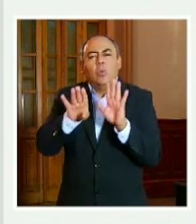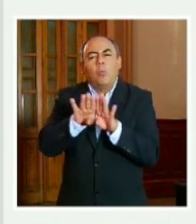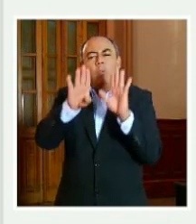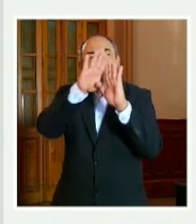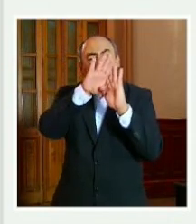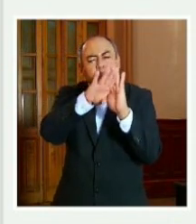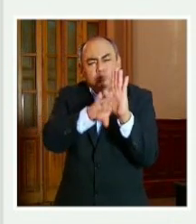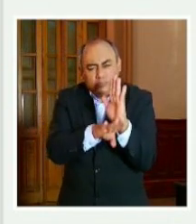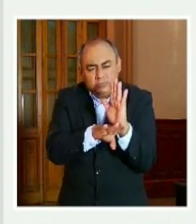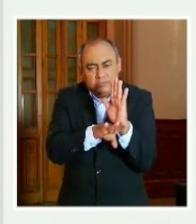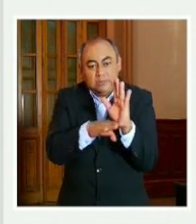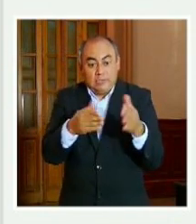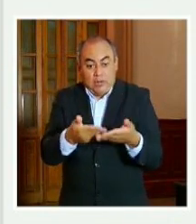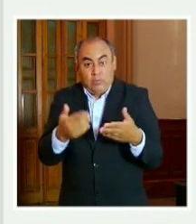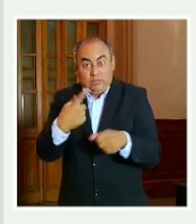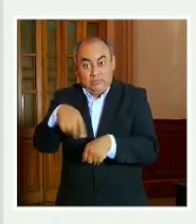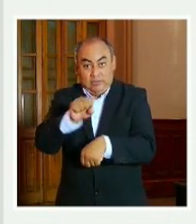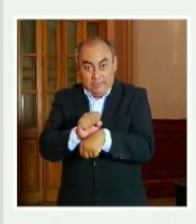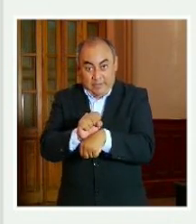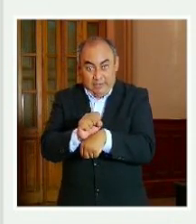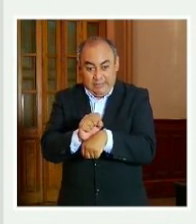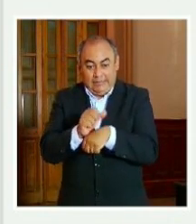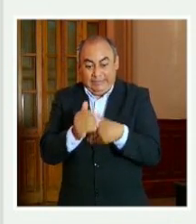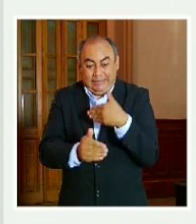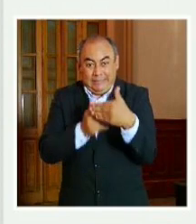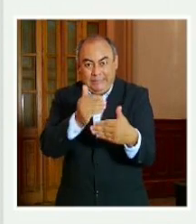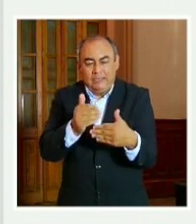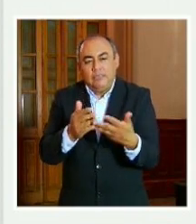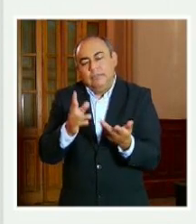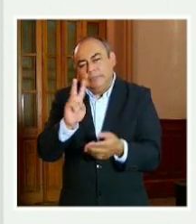epidemiológico hasta llegar a esta semana 4, que fue la semana